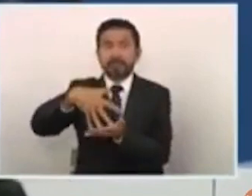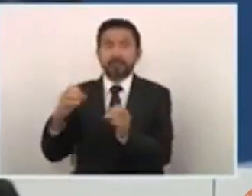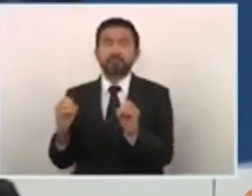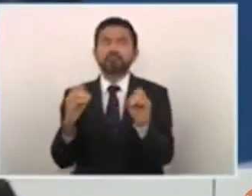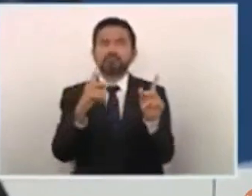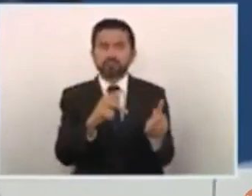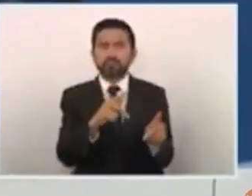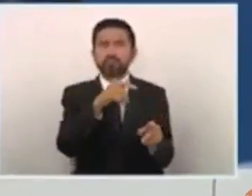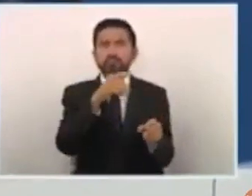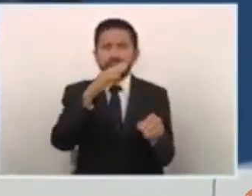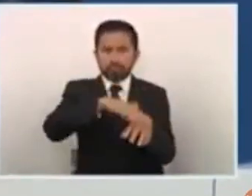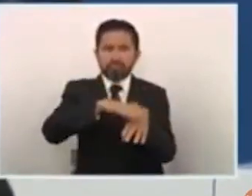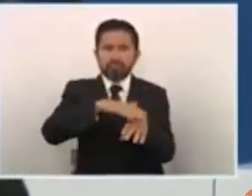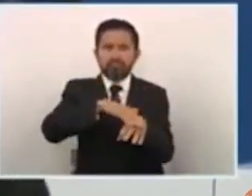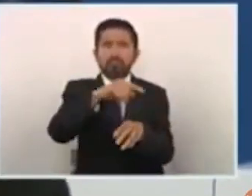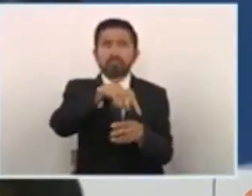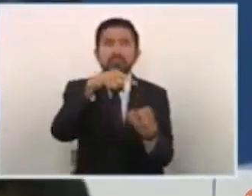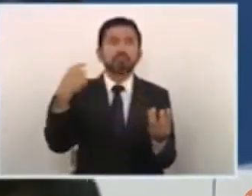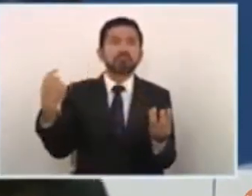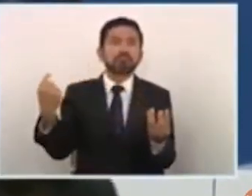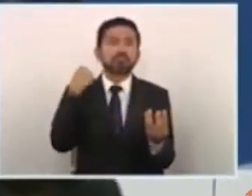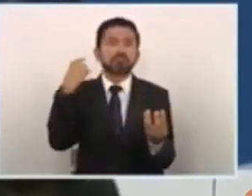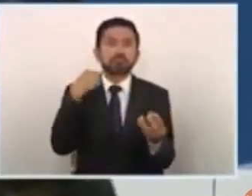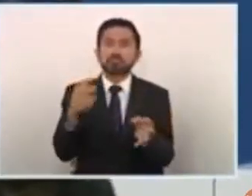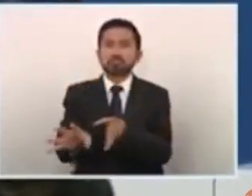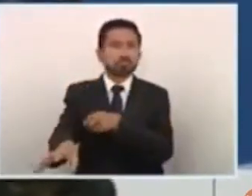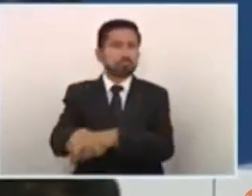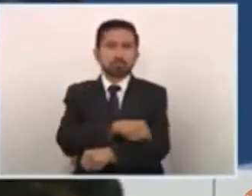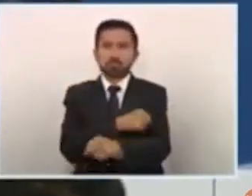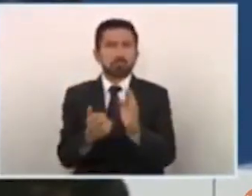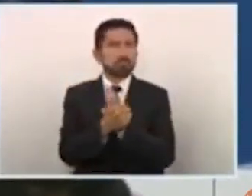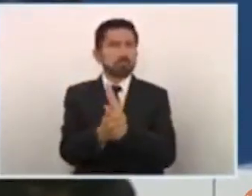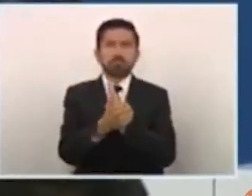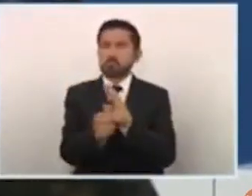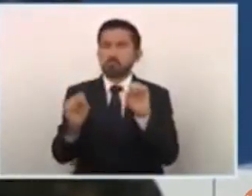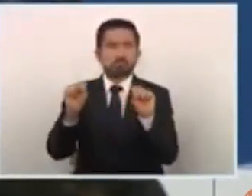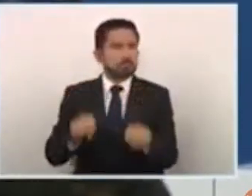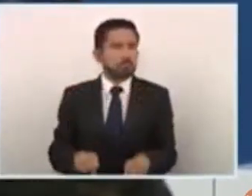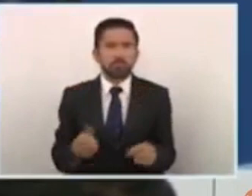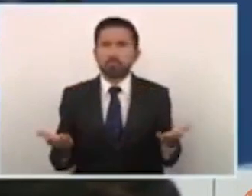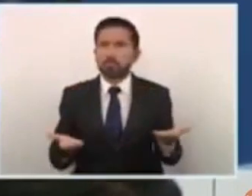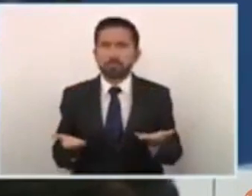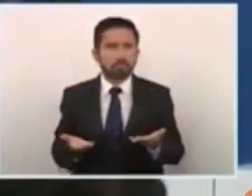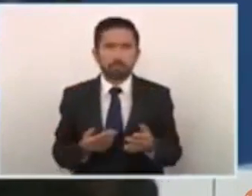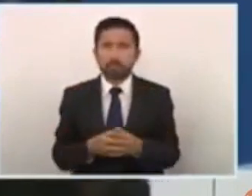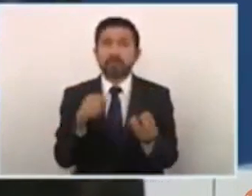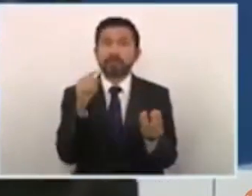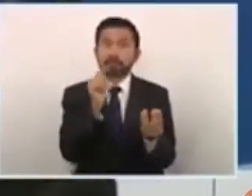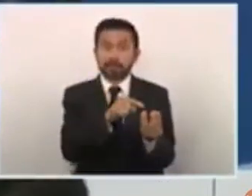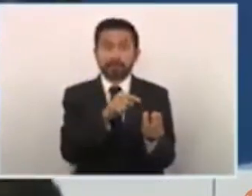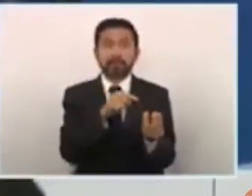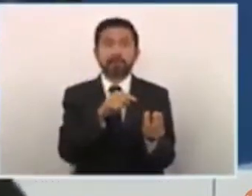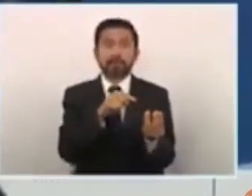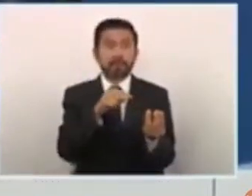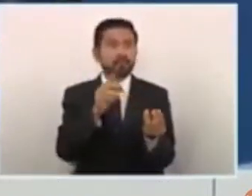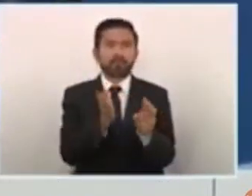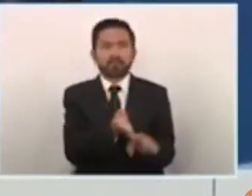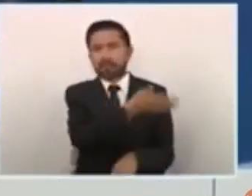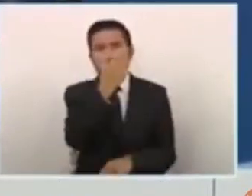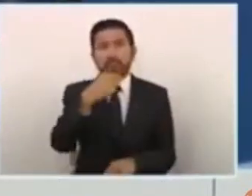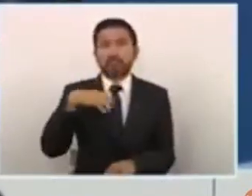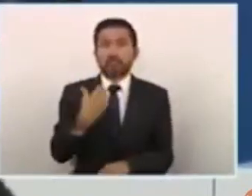también se lo demandó, no tuvieron el valor ni la capacidad de hacer. Eso es lo que estamos